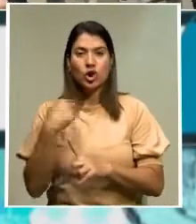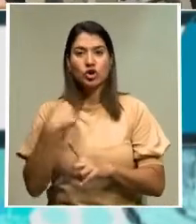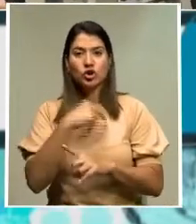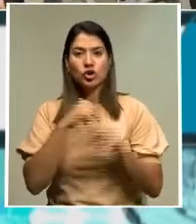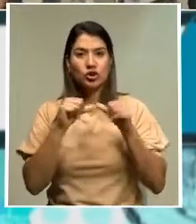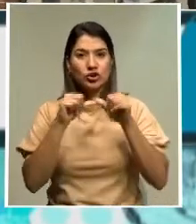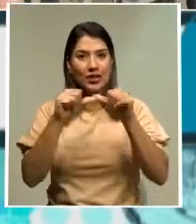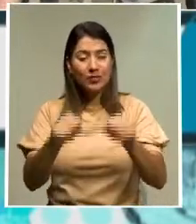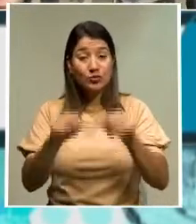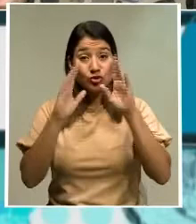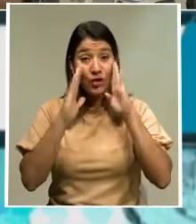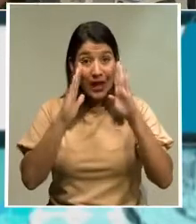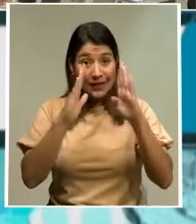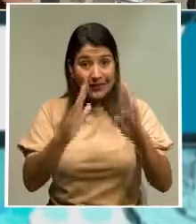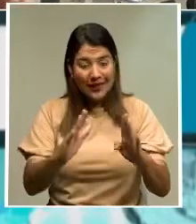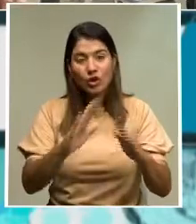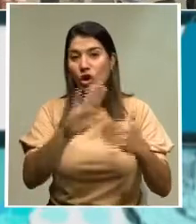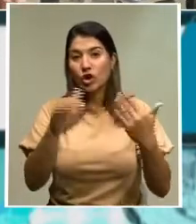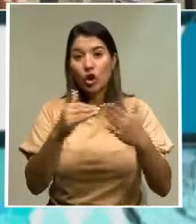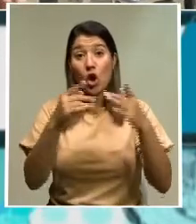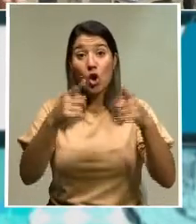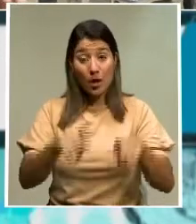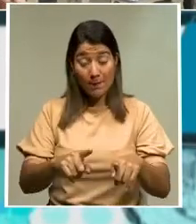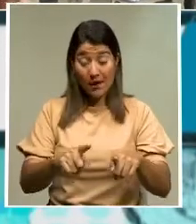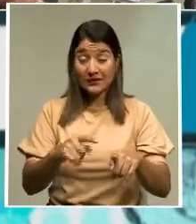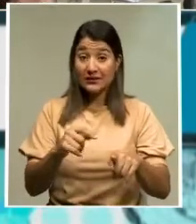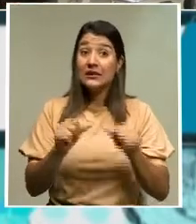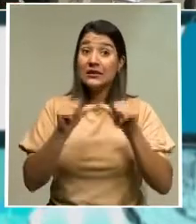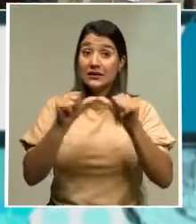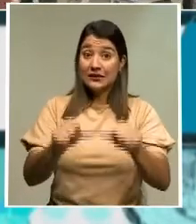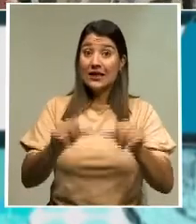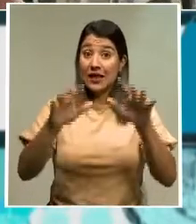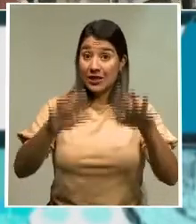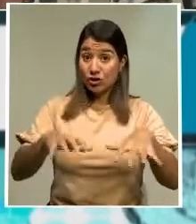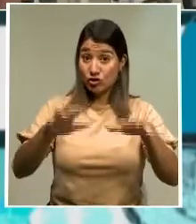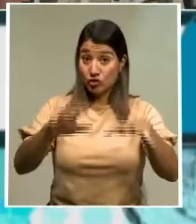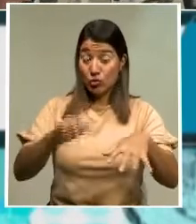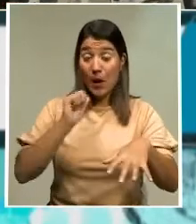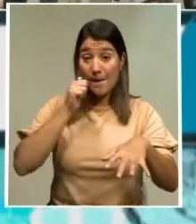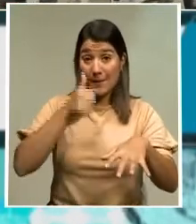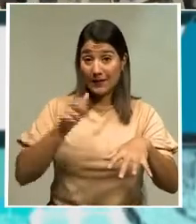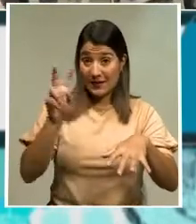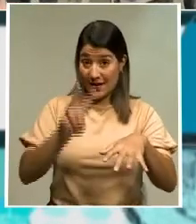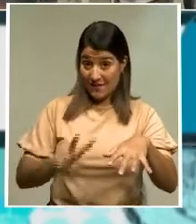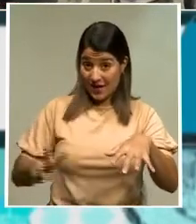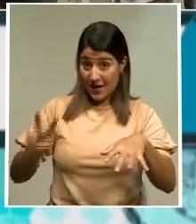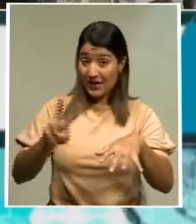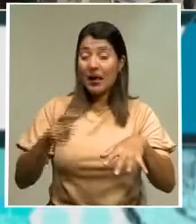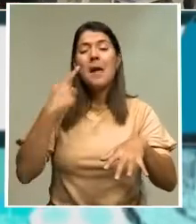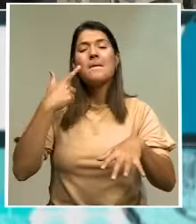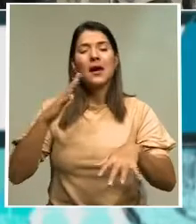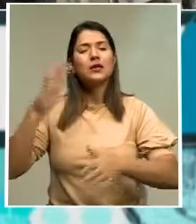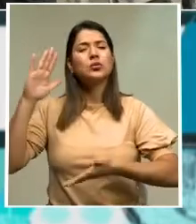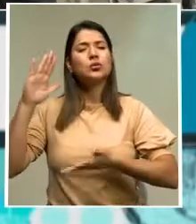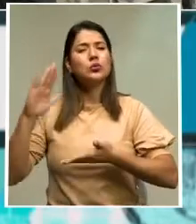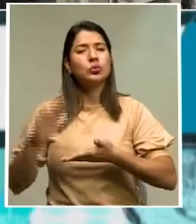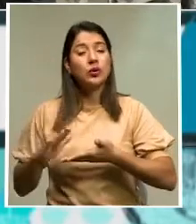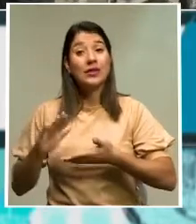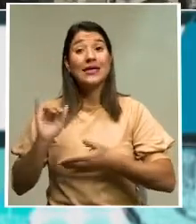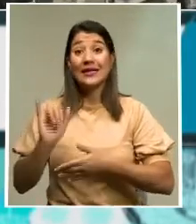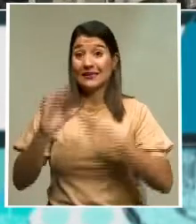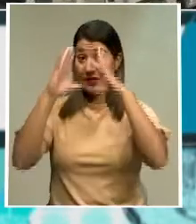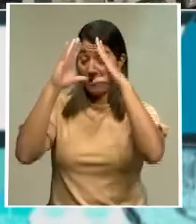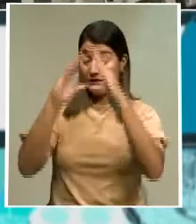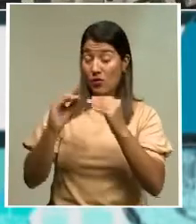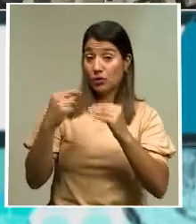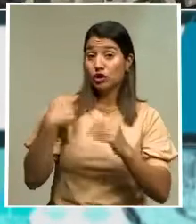horas donde las lluvias continúan. Según el Instituto Meteorológico Nacional, para este viernes comenzaría a disminuir su intensidad. Don Ernesto, esta es la